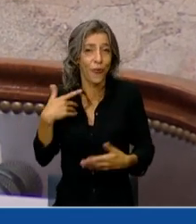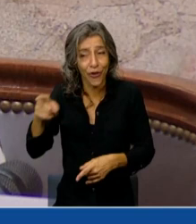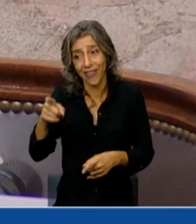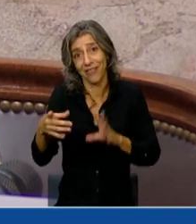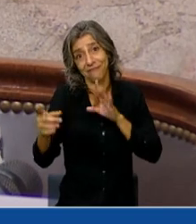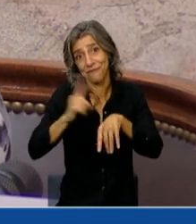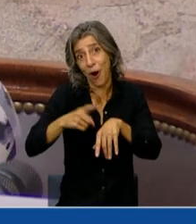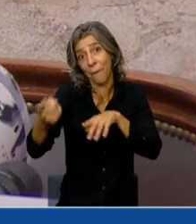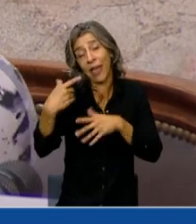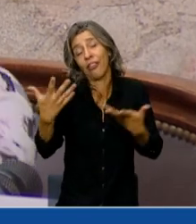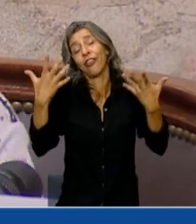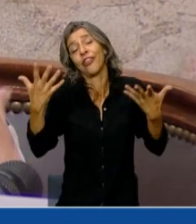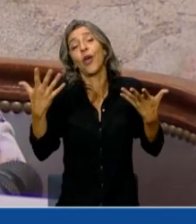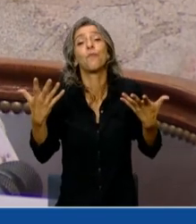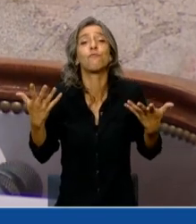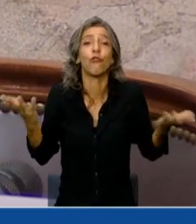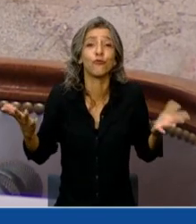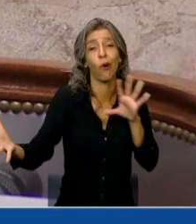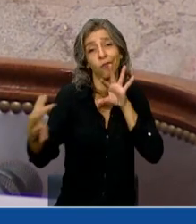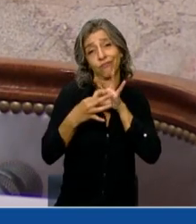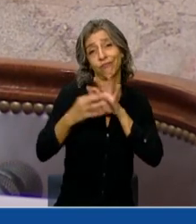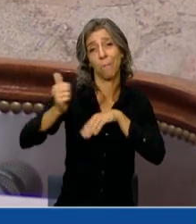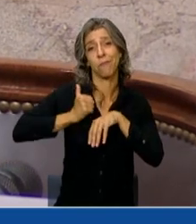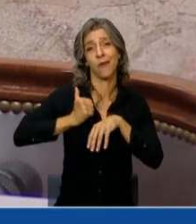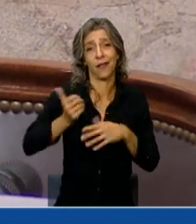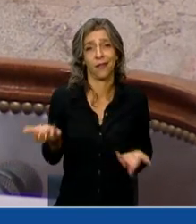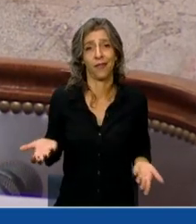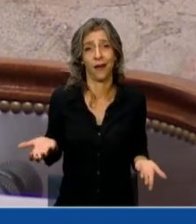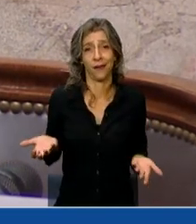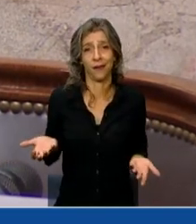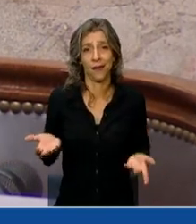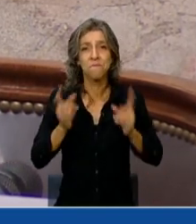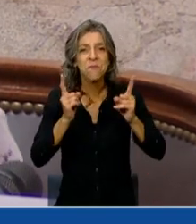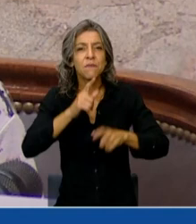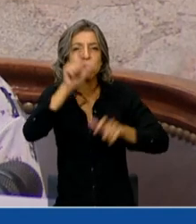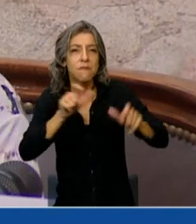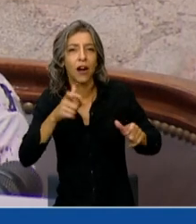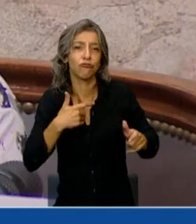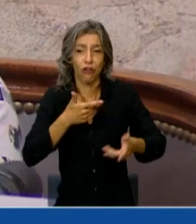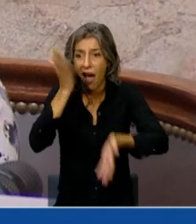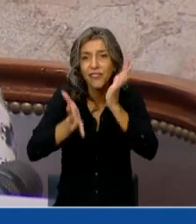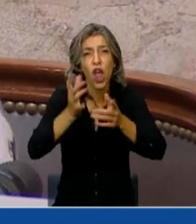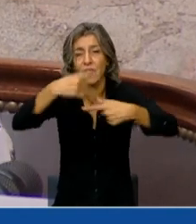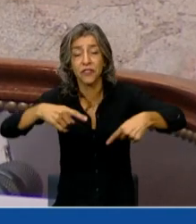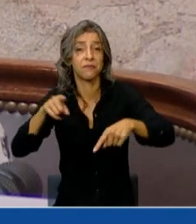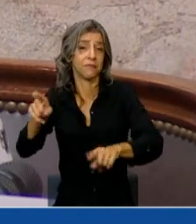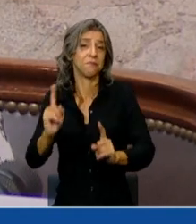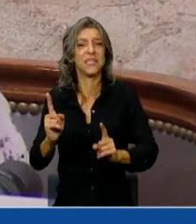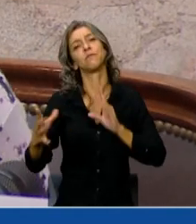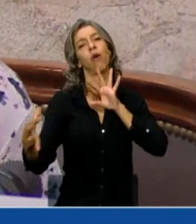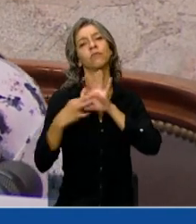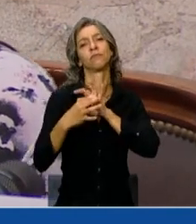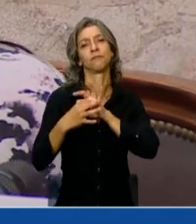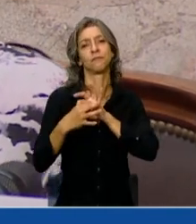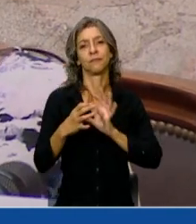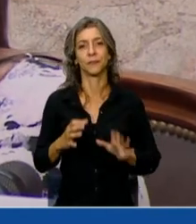complicidad de los militares, de los represores para llevar adelante ese proceso. Por